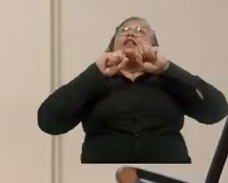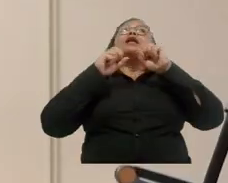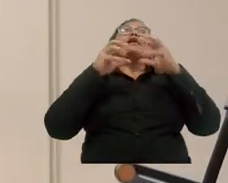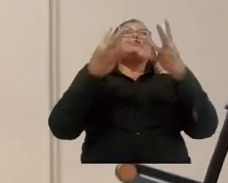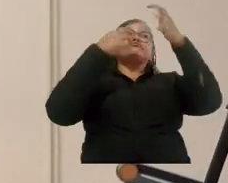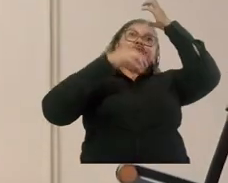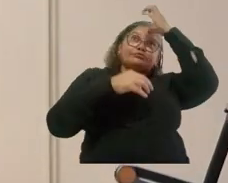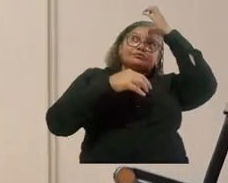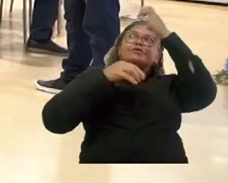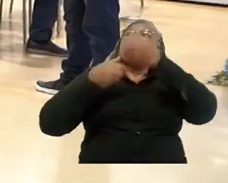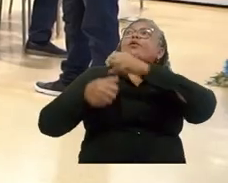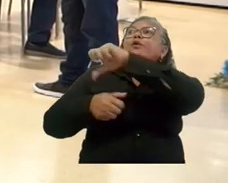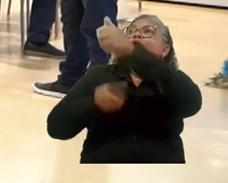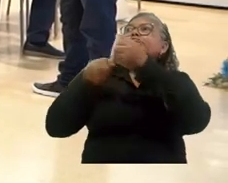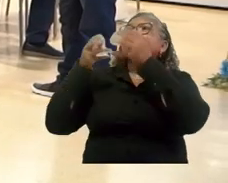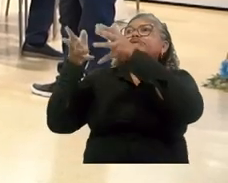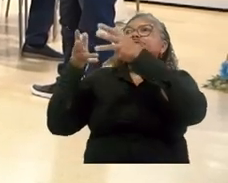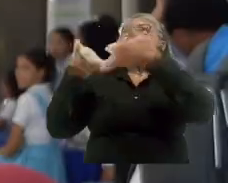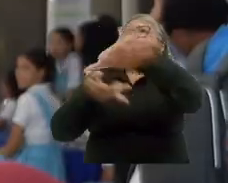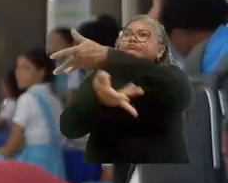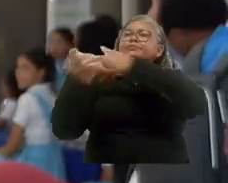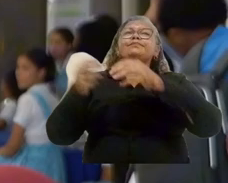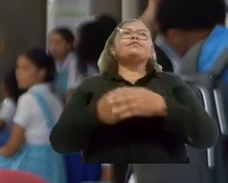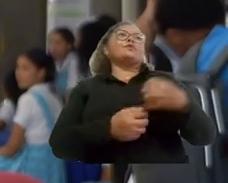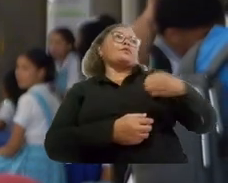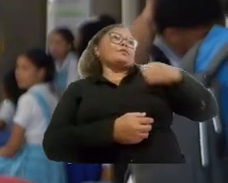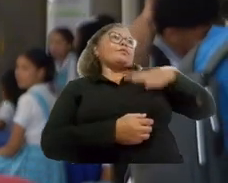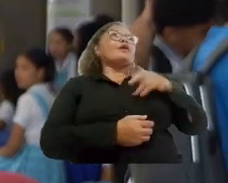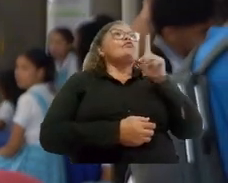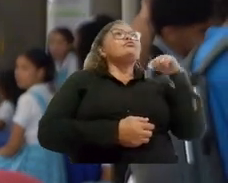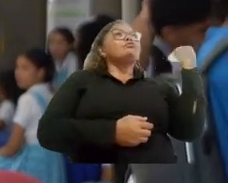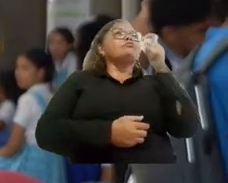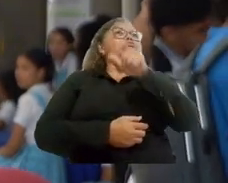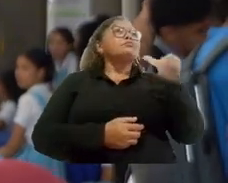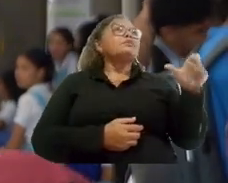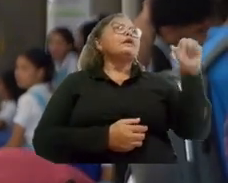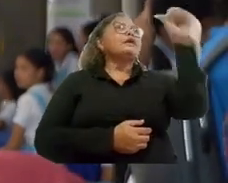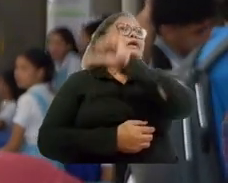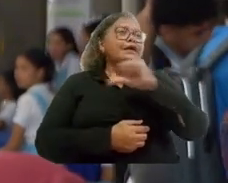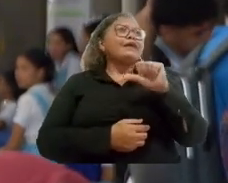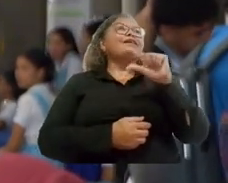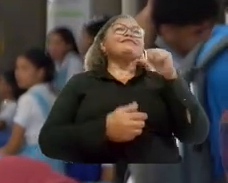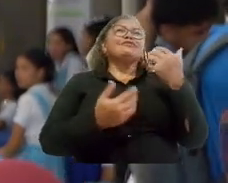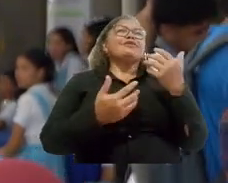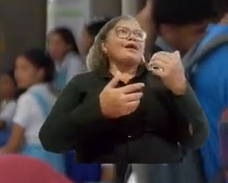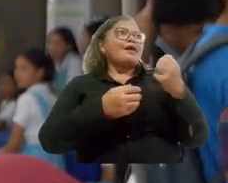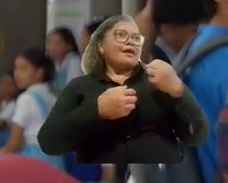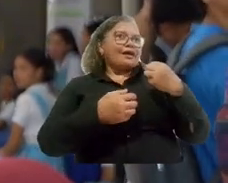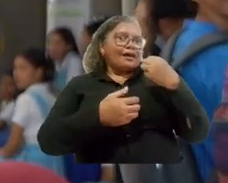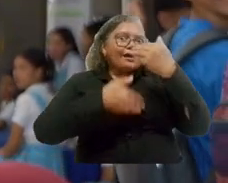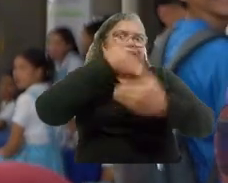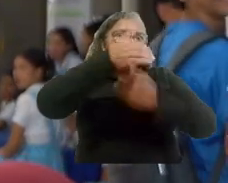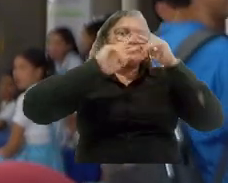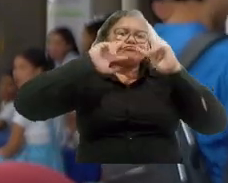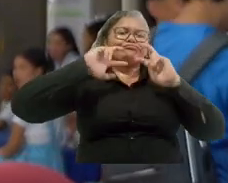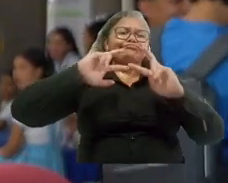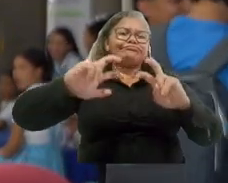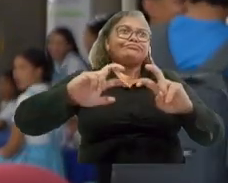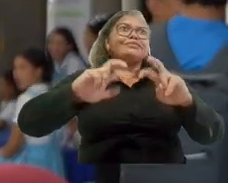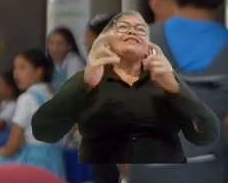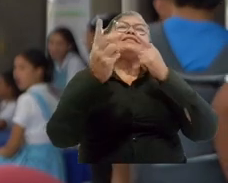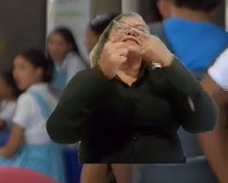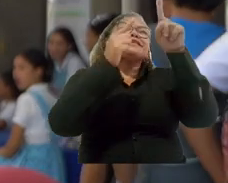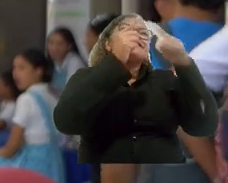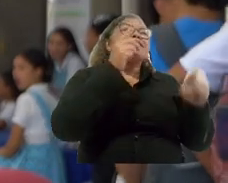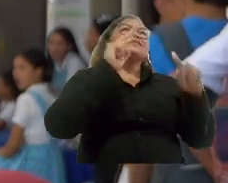y compartir esos saberes. Sirve como oportunidad para que las estudiantes empiecen principalmente a soltarse sobre distintos